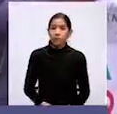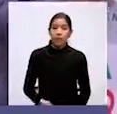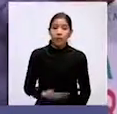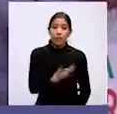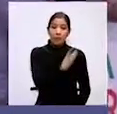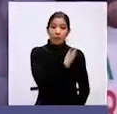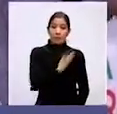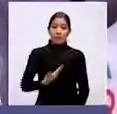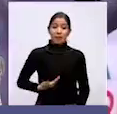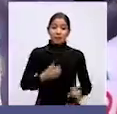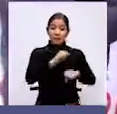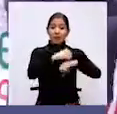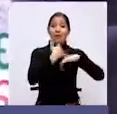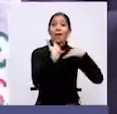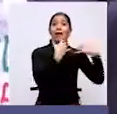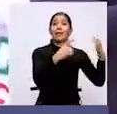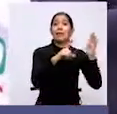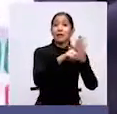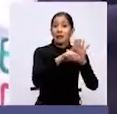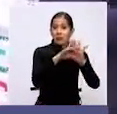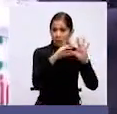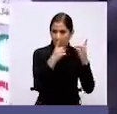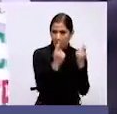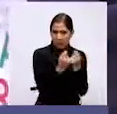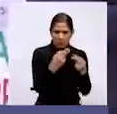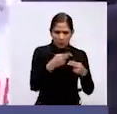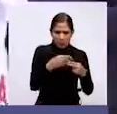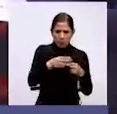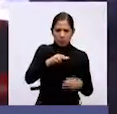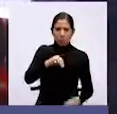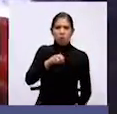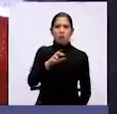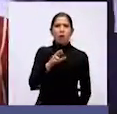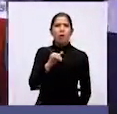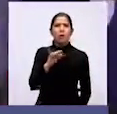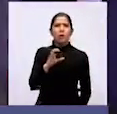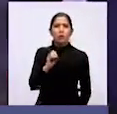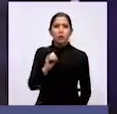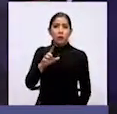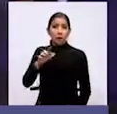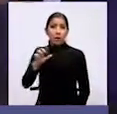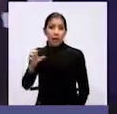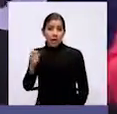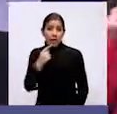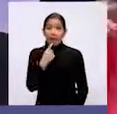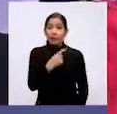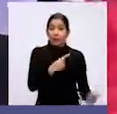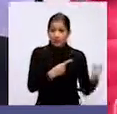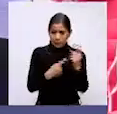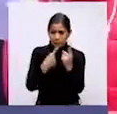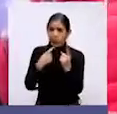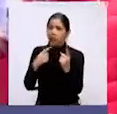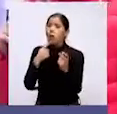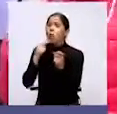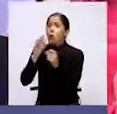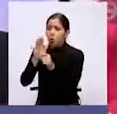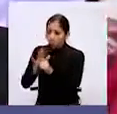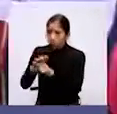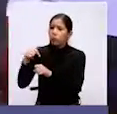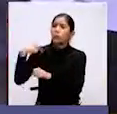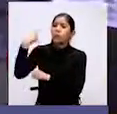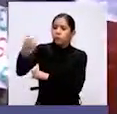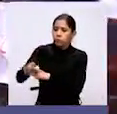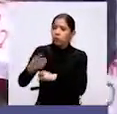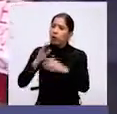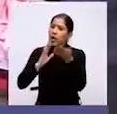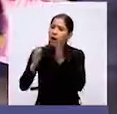Legislativa Departamental, Mauricio Lea Plaza, les dijo, les prometió de que iban a conversar